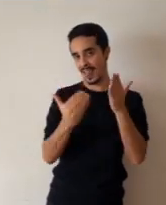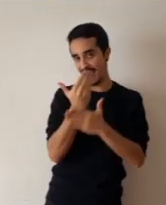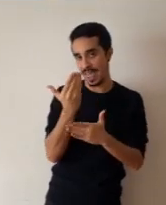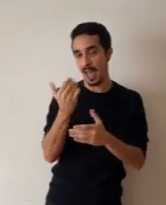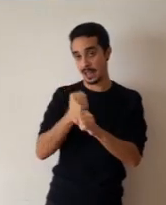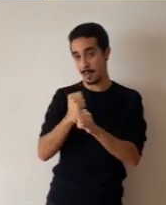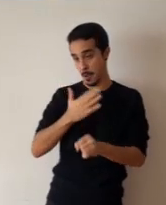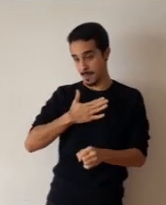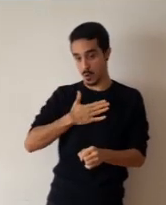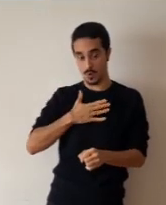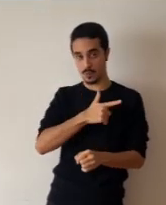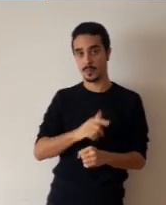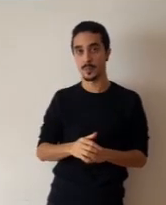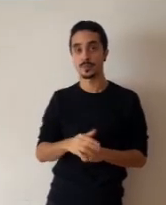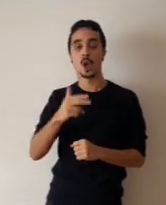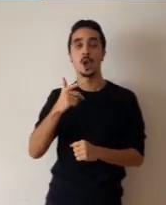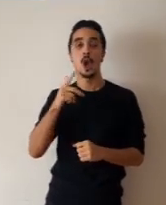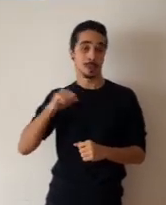día de abajo